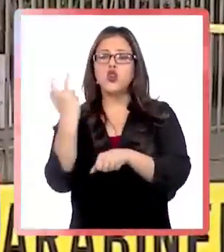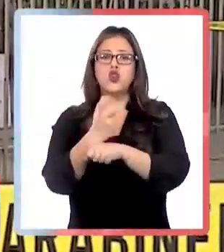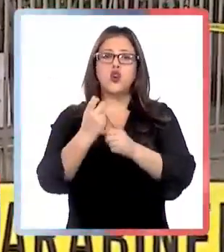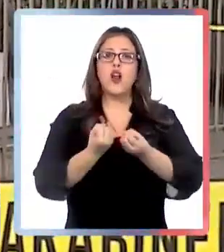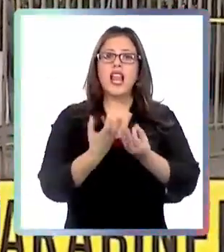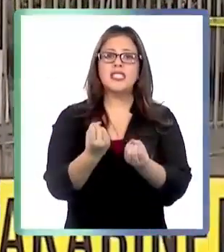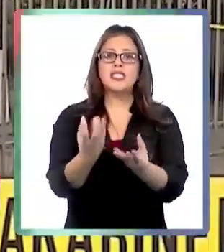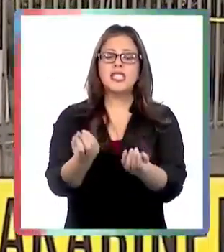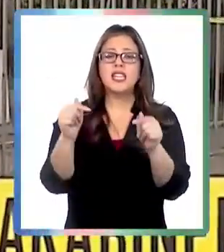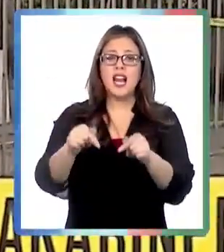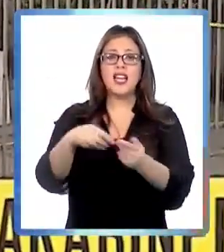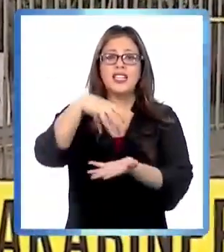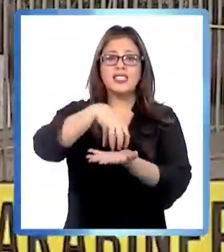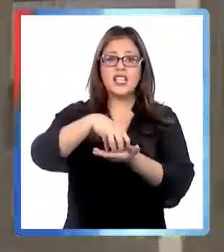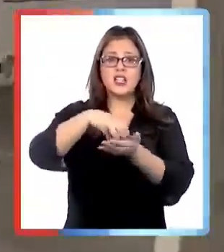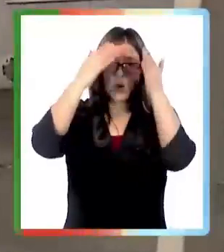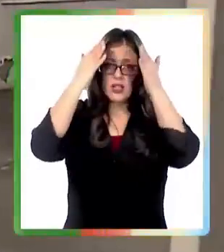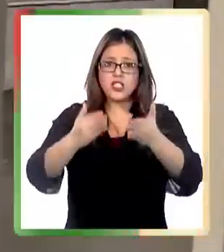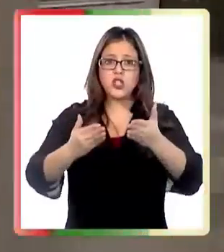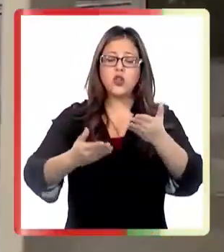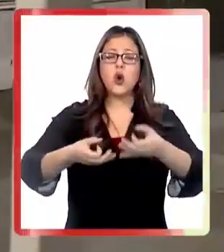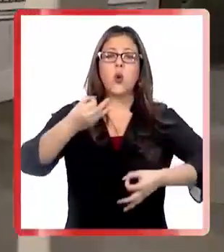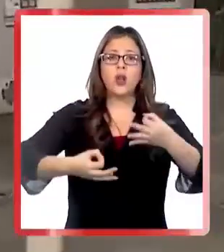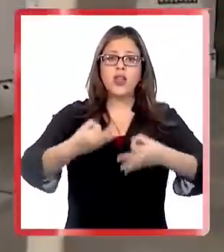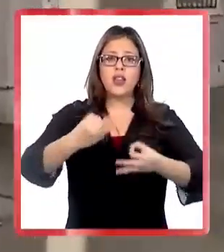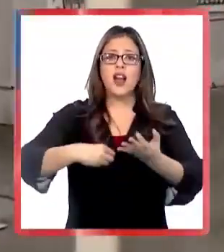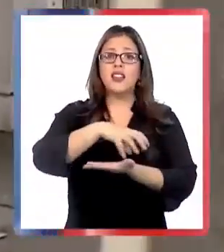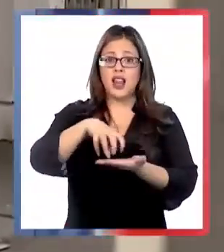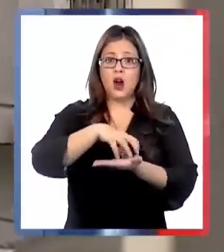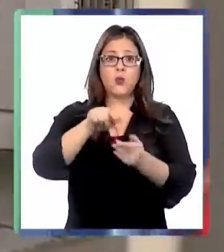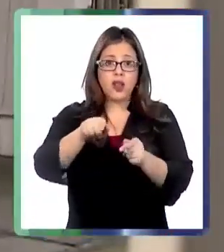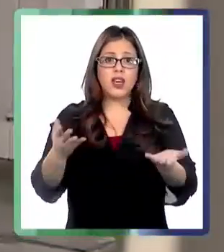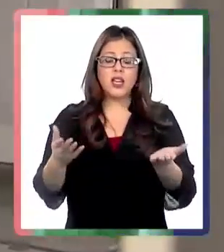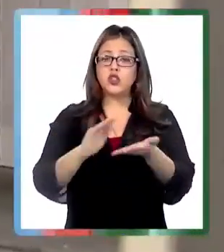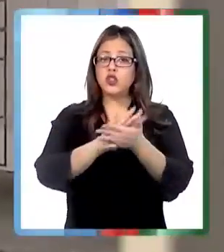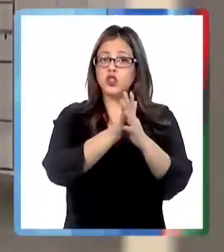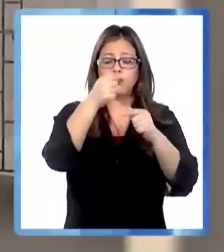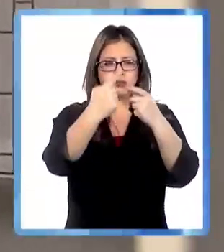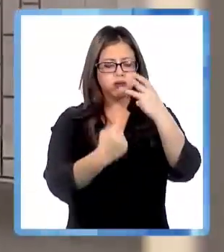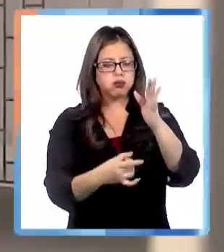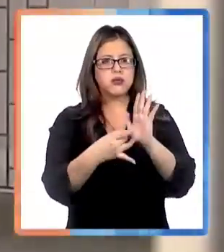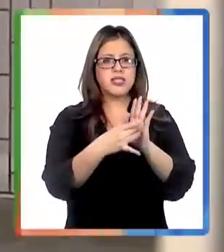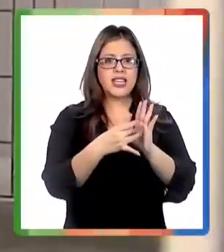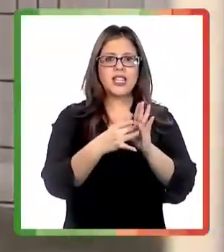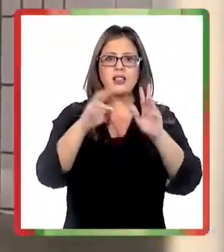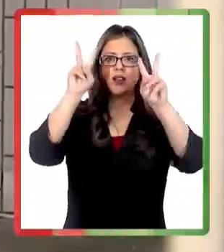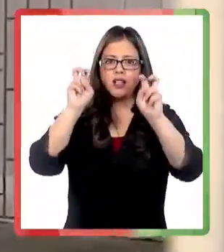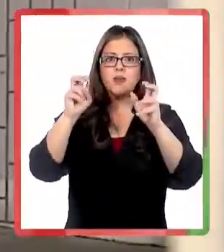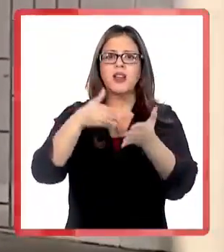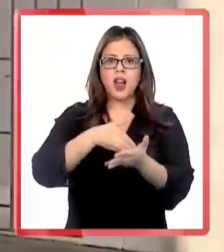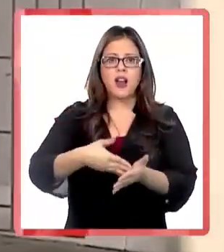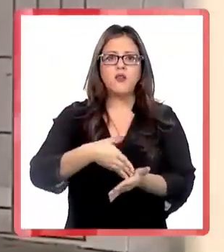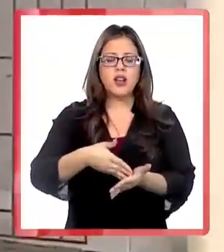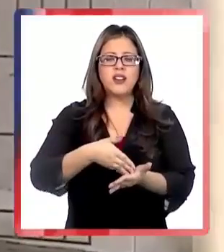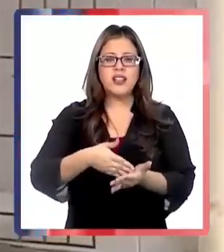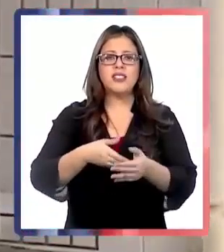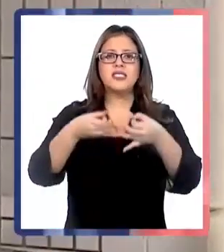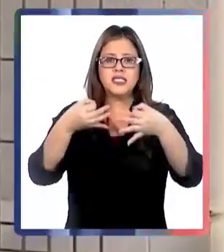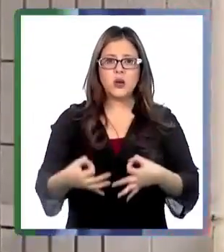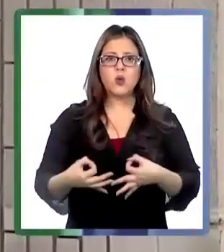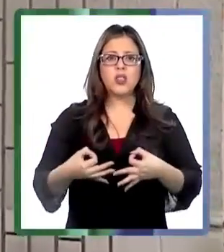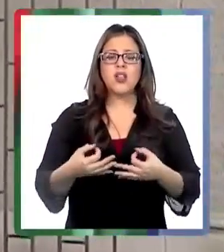Atención Jurídica de la Comuna Capitalina. Todos delitos que dejan en evidencia la tremenda fragilidad de la seguridad en distintos